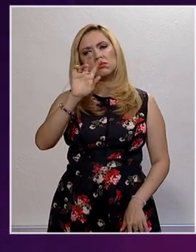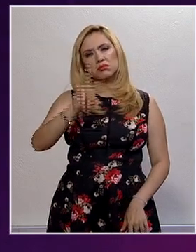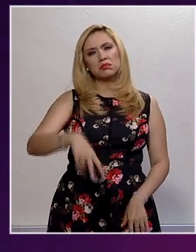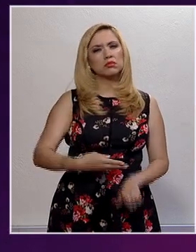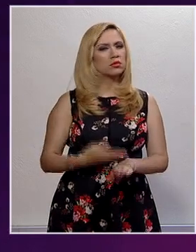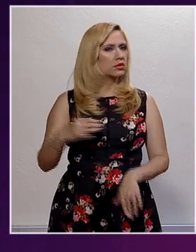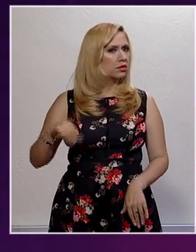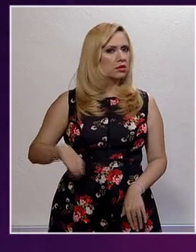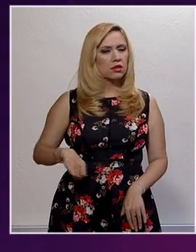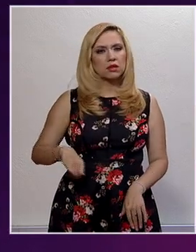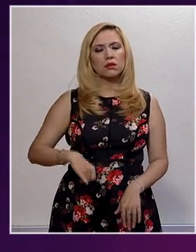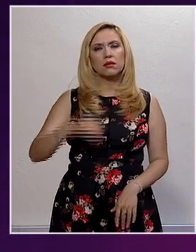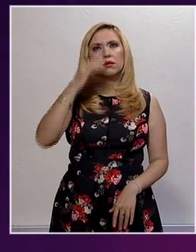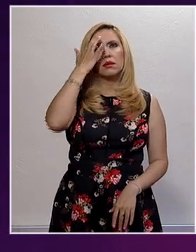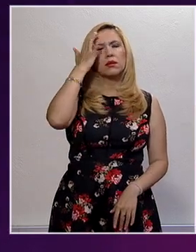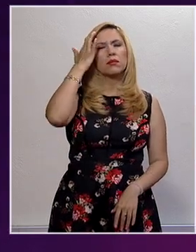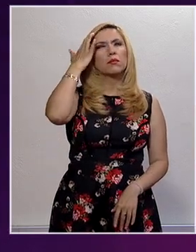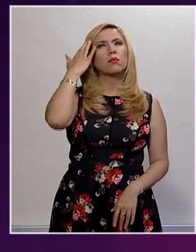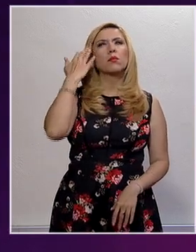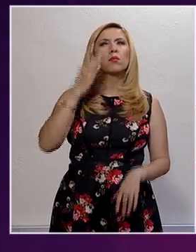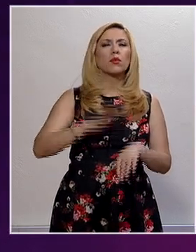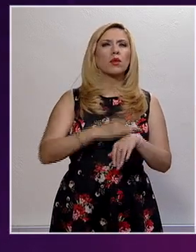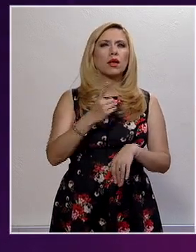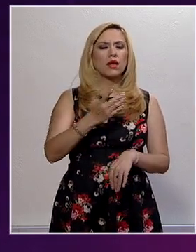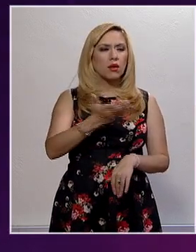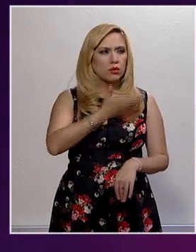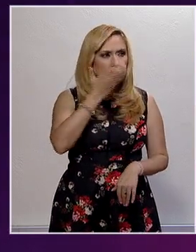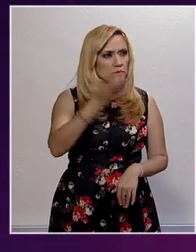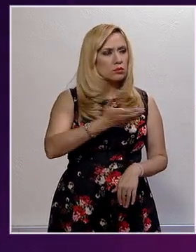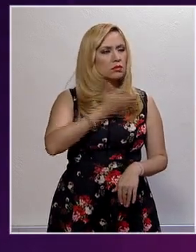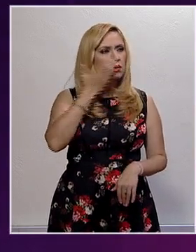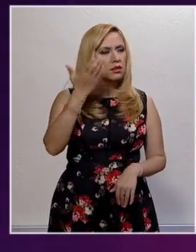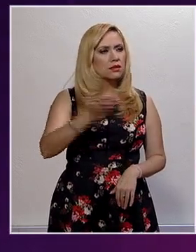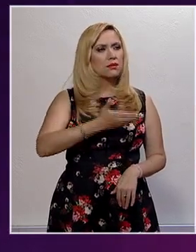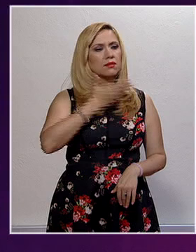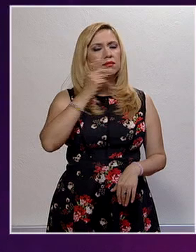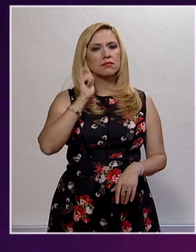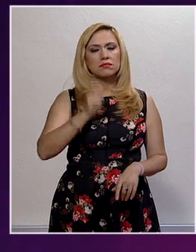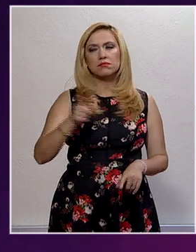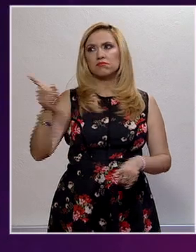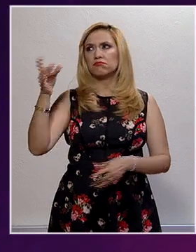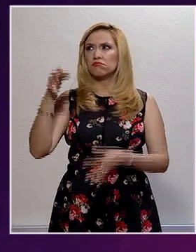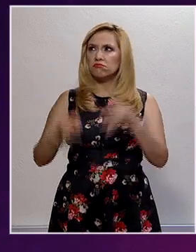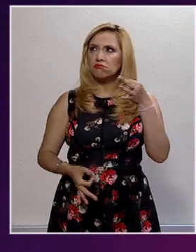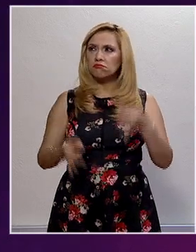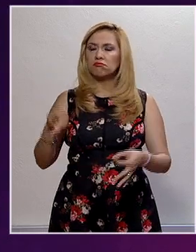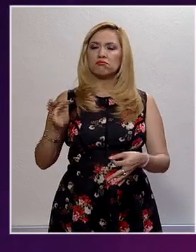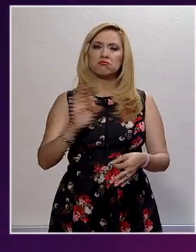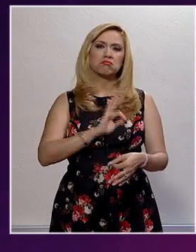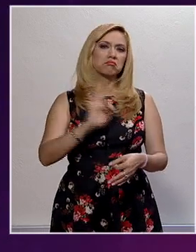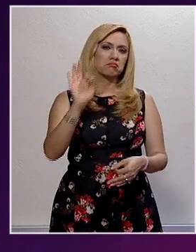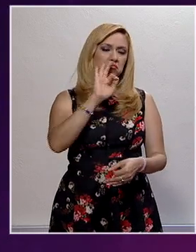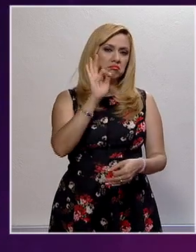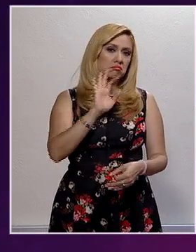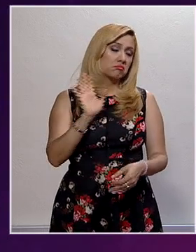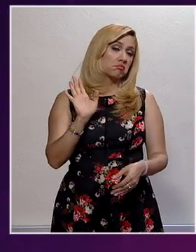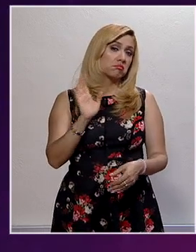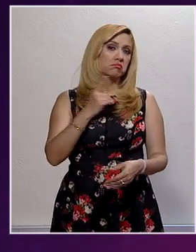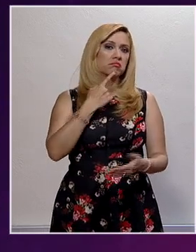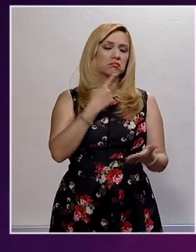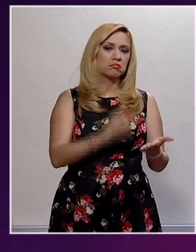interesante esto, ¿no? Porque se aleja de las típicas, digamos, medidas que una corte puede